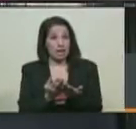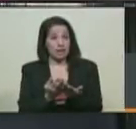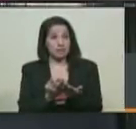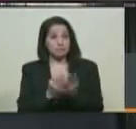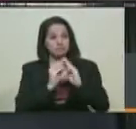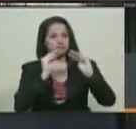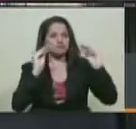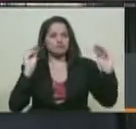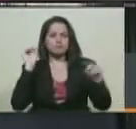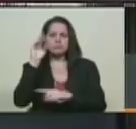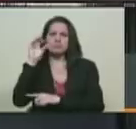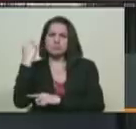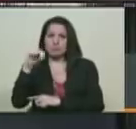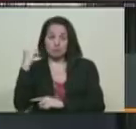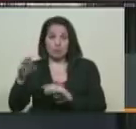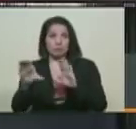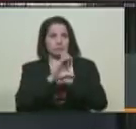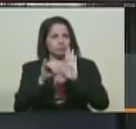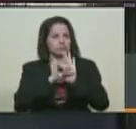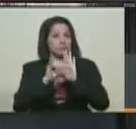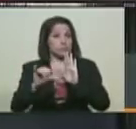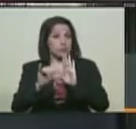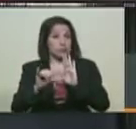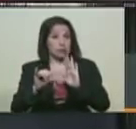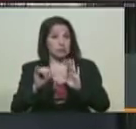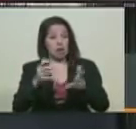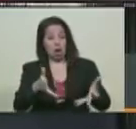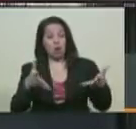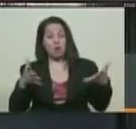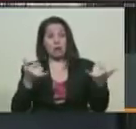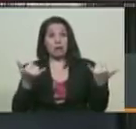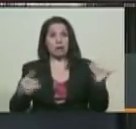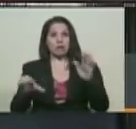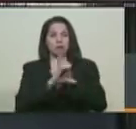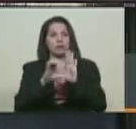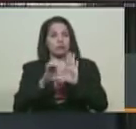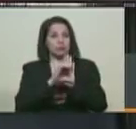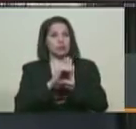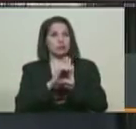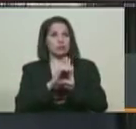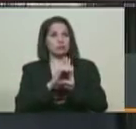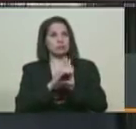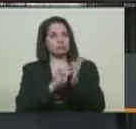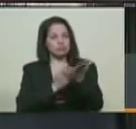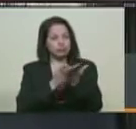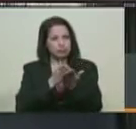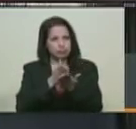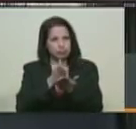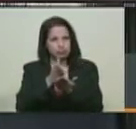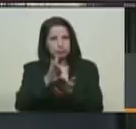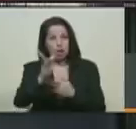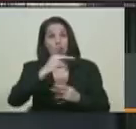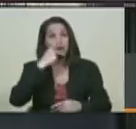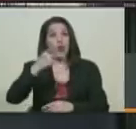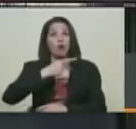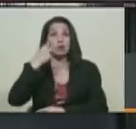Asamblea Nacional Constituyente logramos por la vía constitucional, por la vía